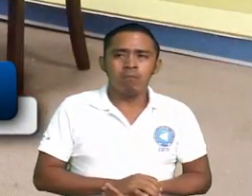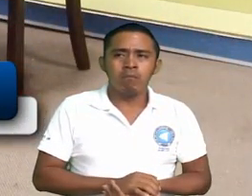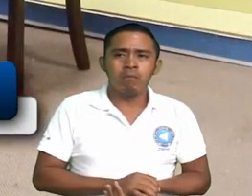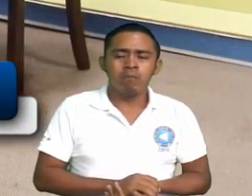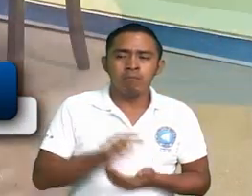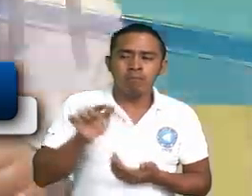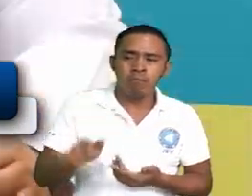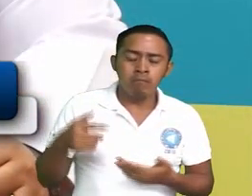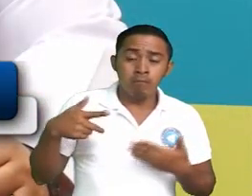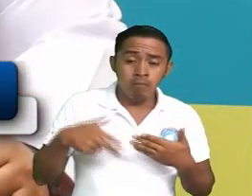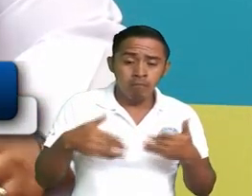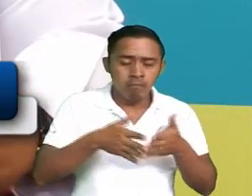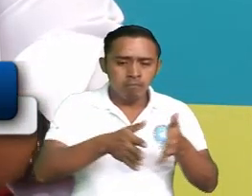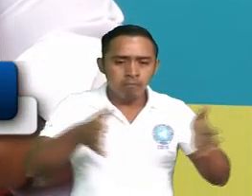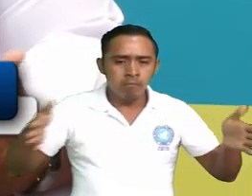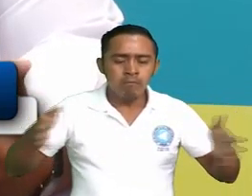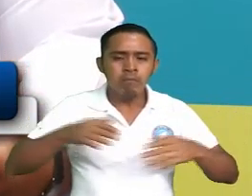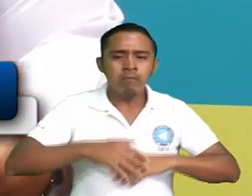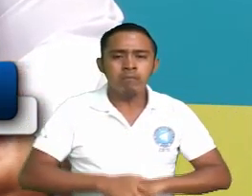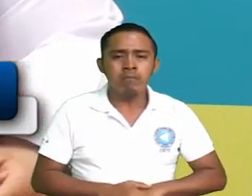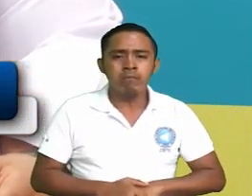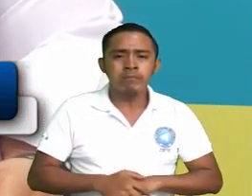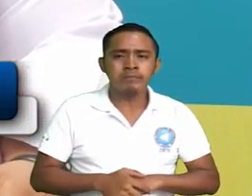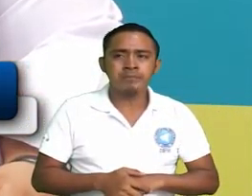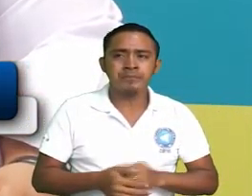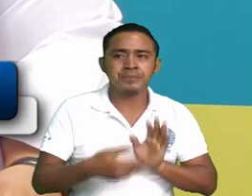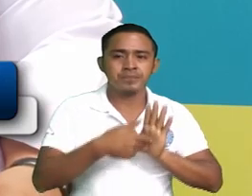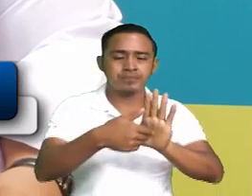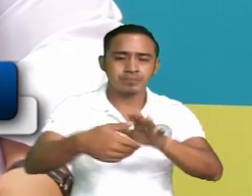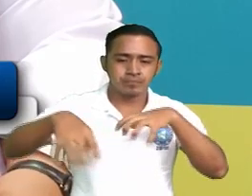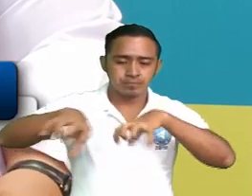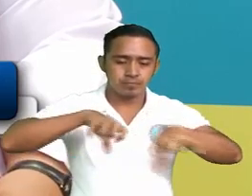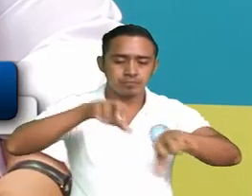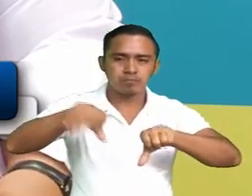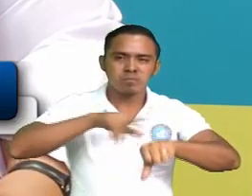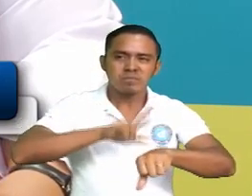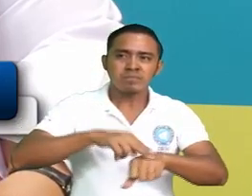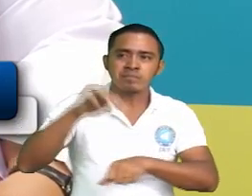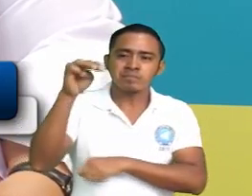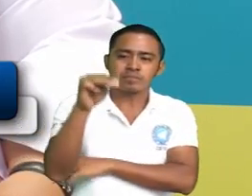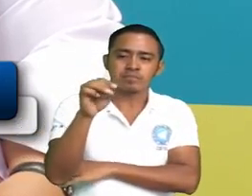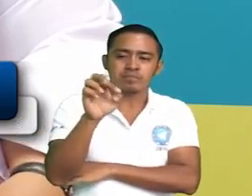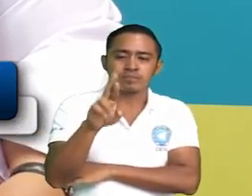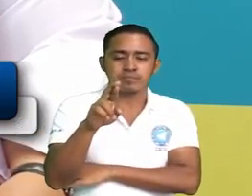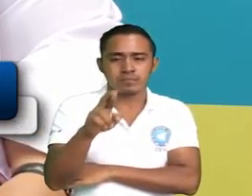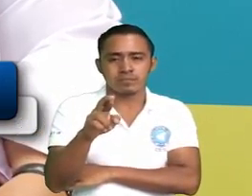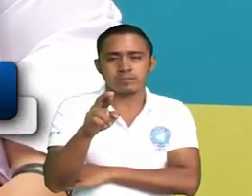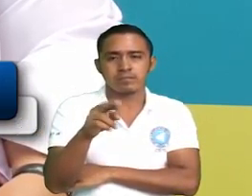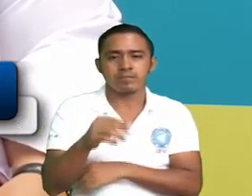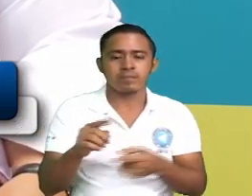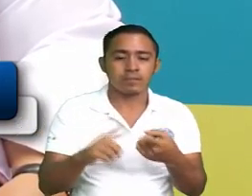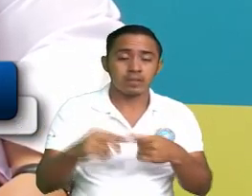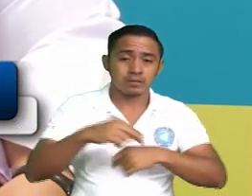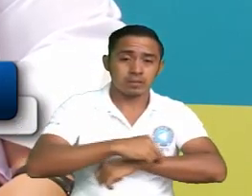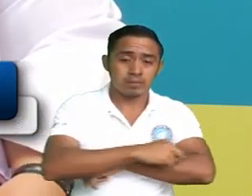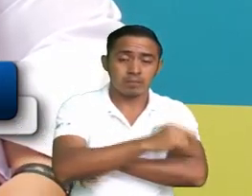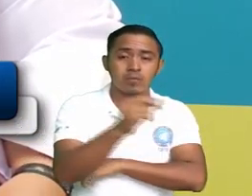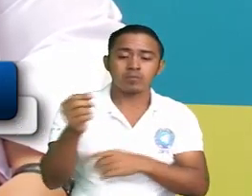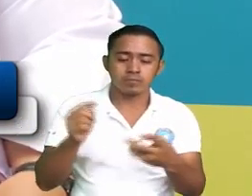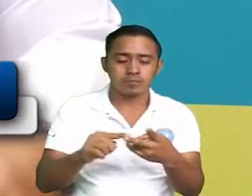ellos aperturaron, ¿verdad?, lo que es el lanzamiento de la campaña de MR, sarampión rubiola, ya que tenemos